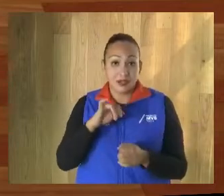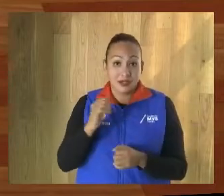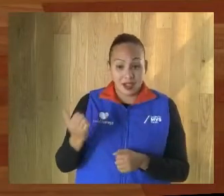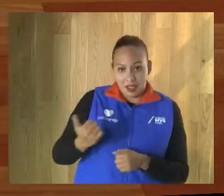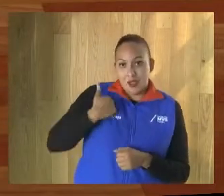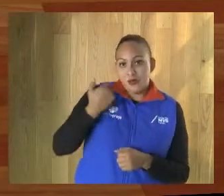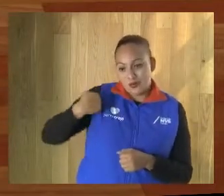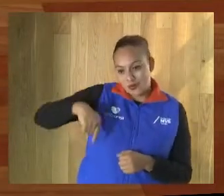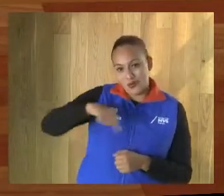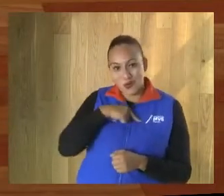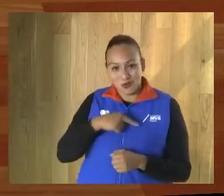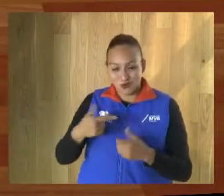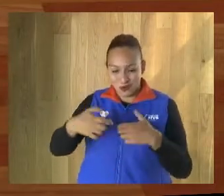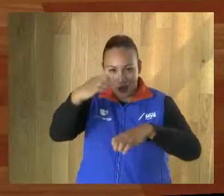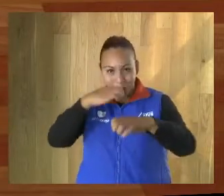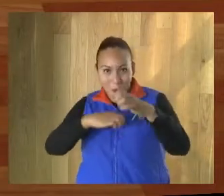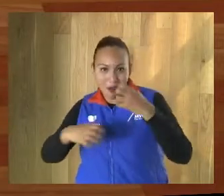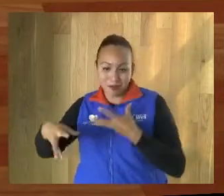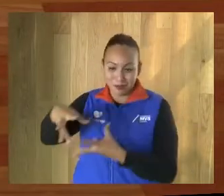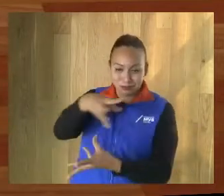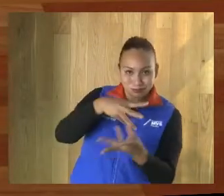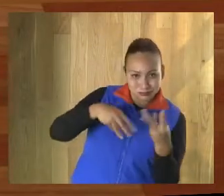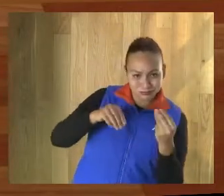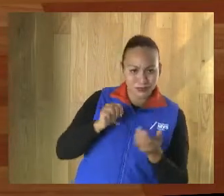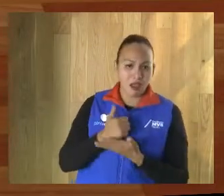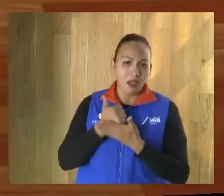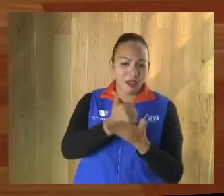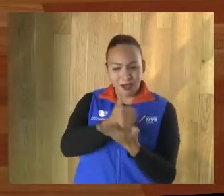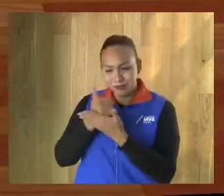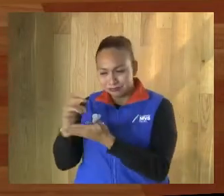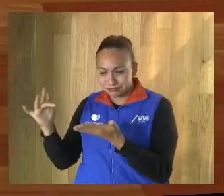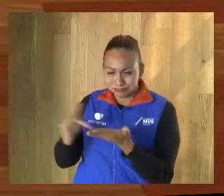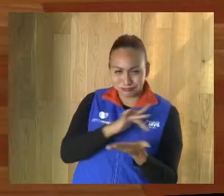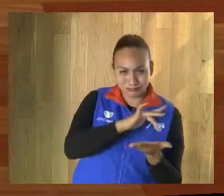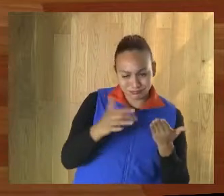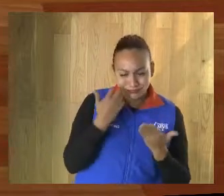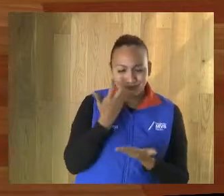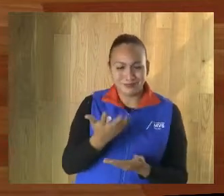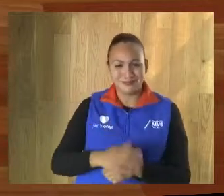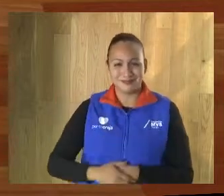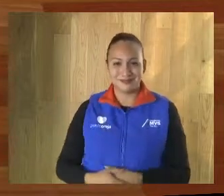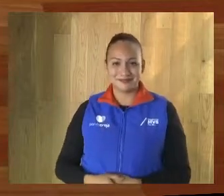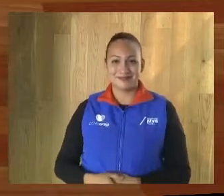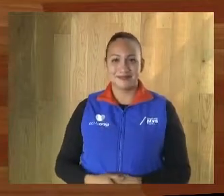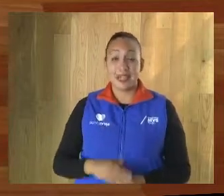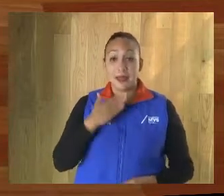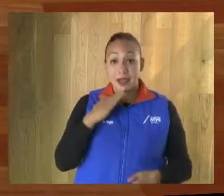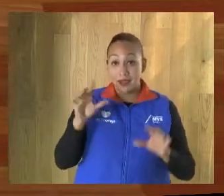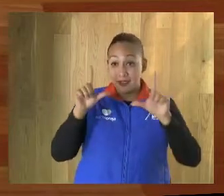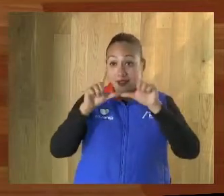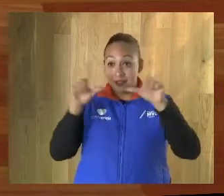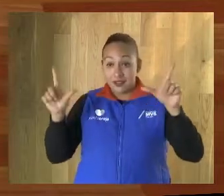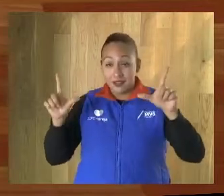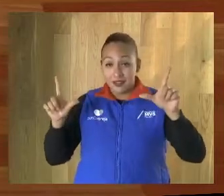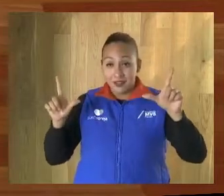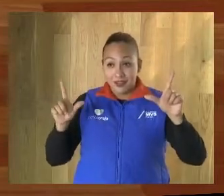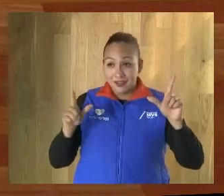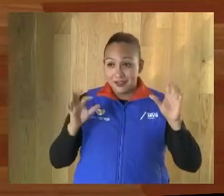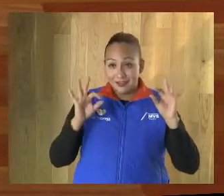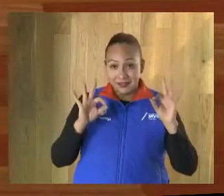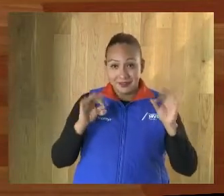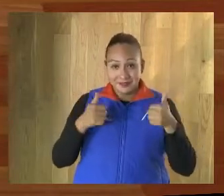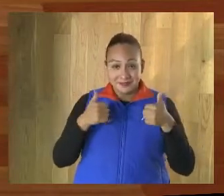ecosistema en donde todos nos queremos ayudar. Así es. Y bueno, preguntamos aquí a nuestro equipo de producción si ya estamos listos. ¿Ya?